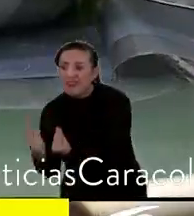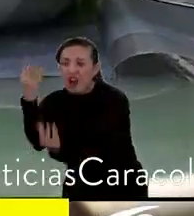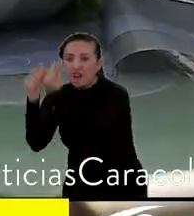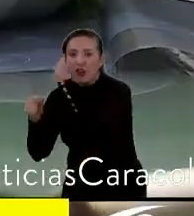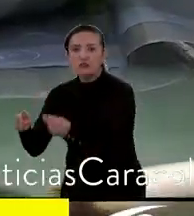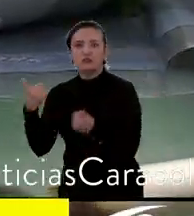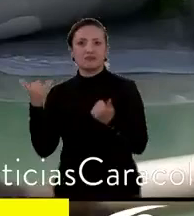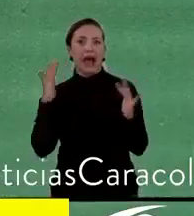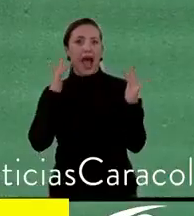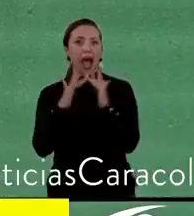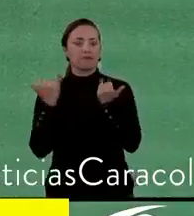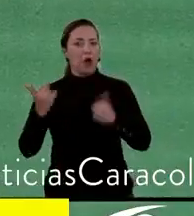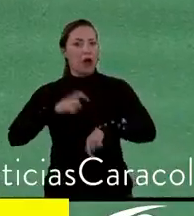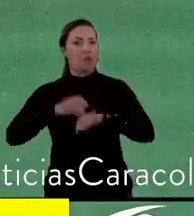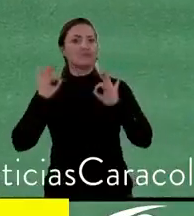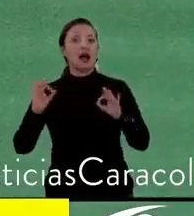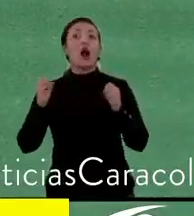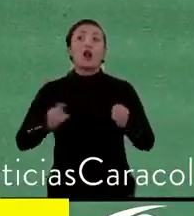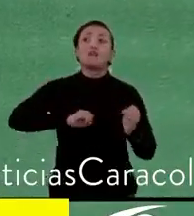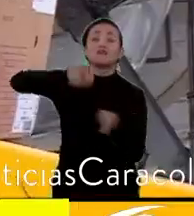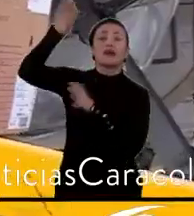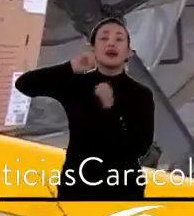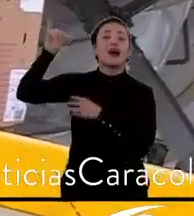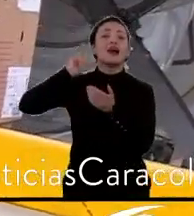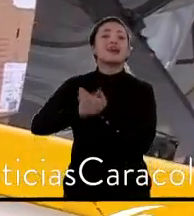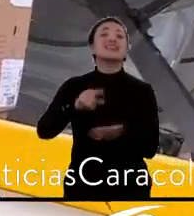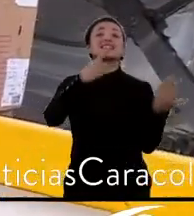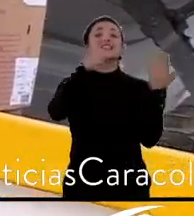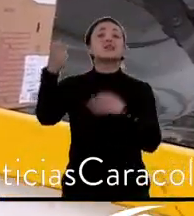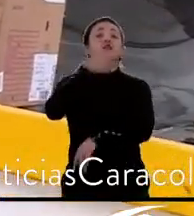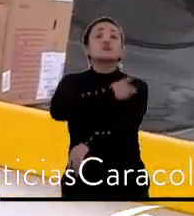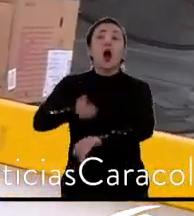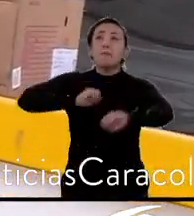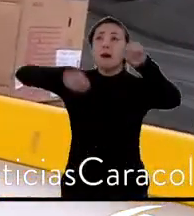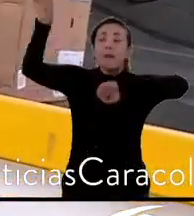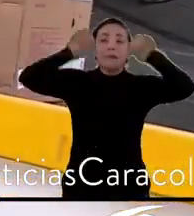650 millones de tallos están viajando a todas partes del mundo. El amor le da dinamismo al comercio.